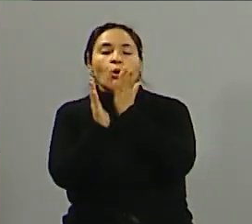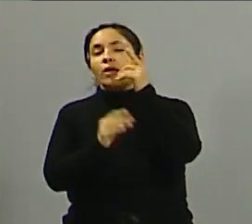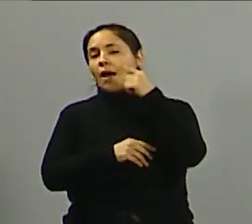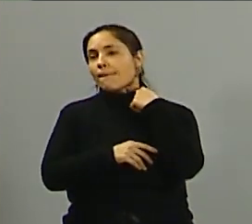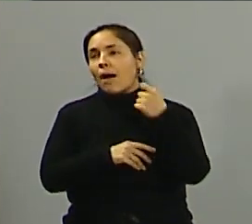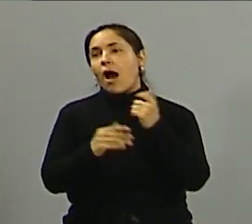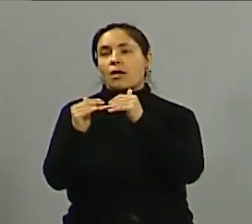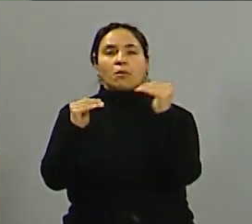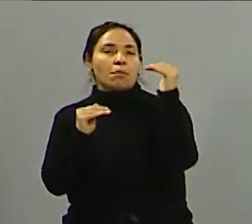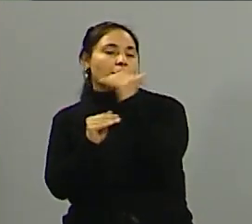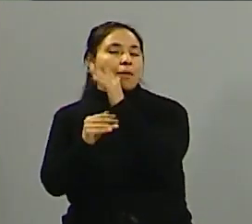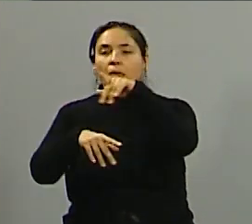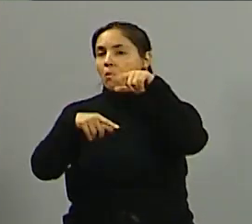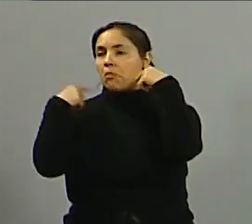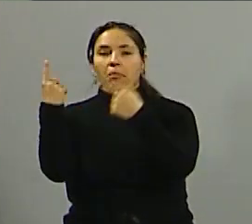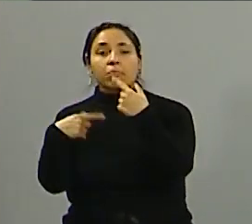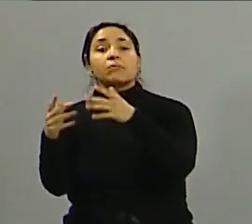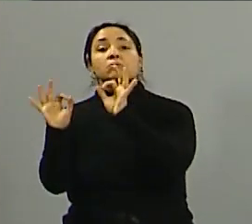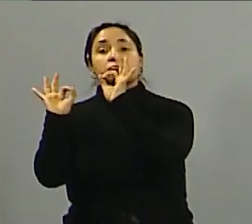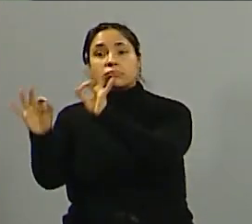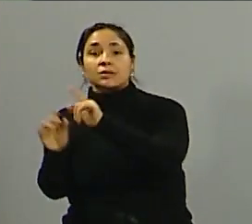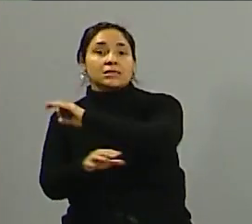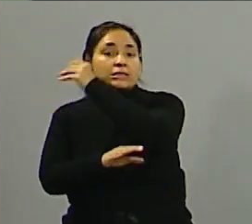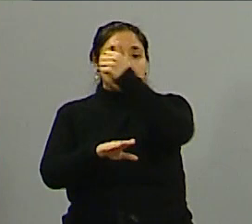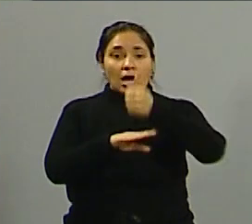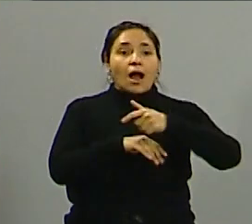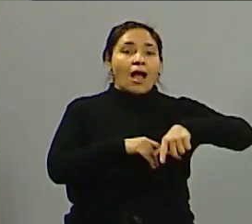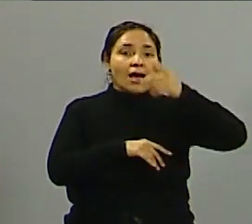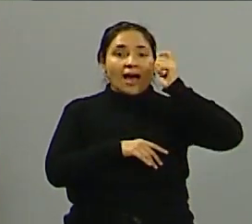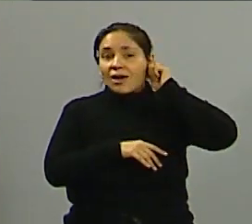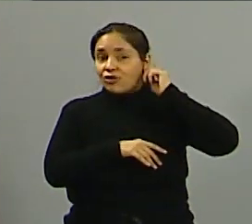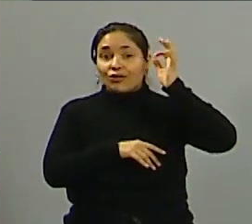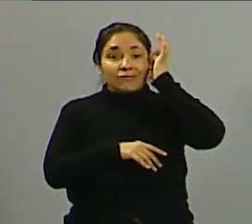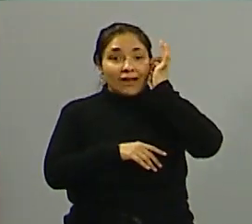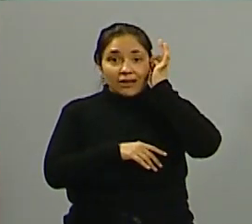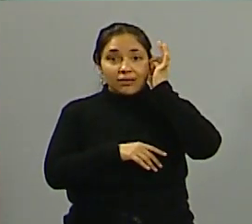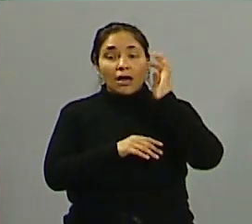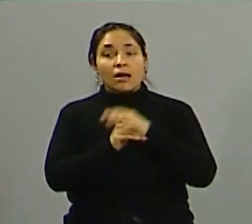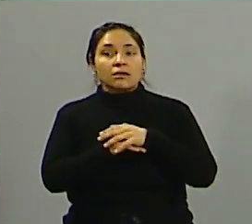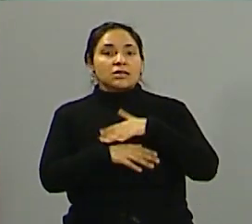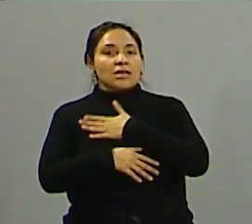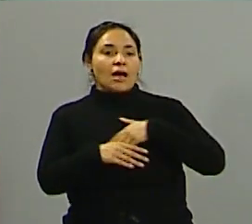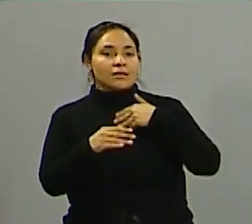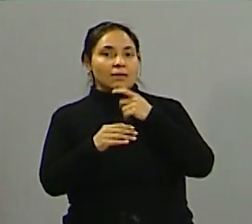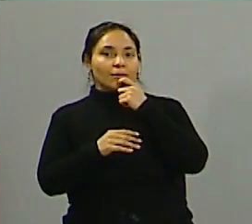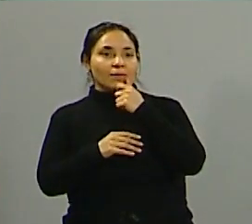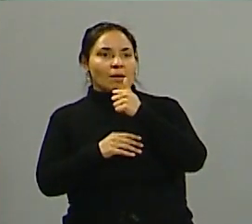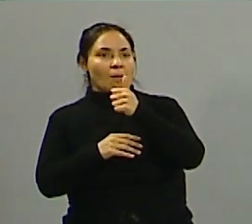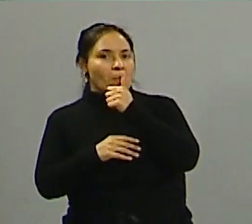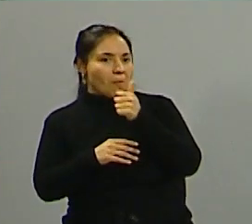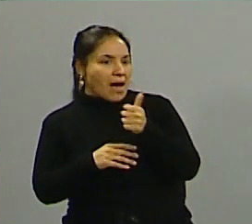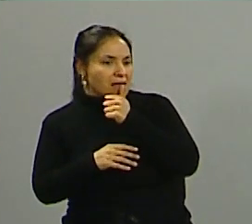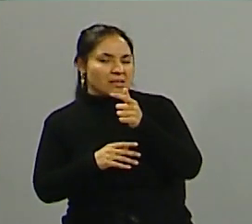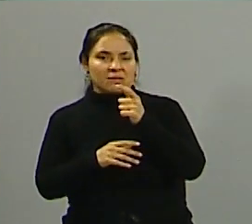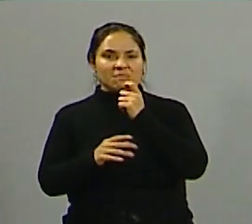sí. Y llega acá de grande, ¿no? Más de 30 años, y no no se siente cómodo con el mate, no le gusta, le regalan